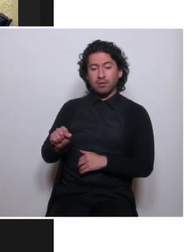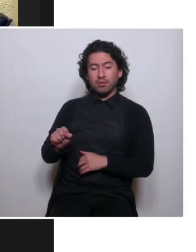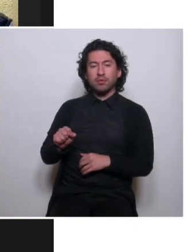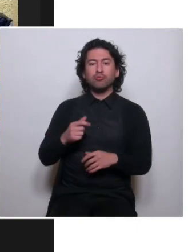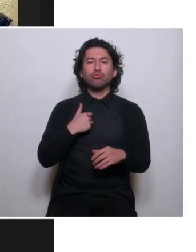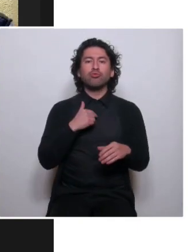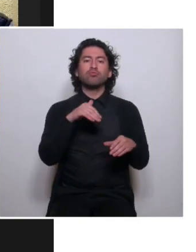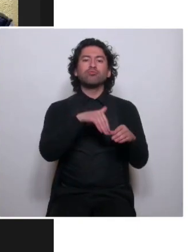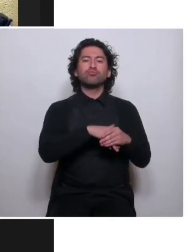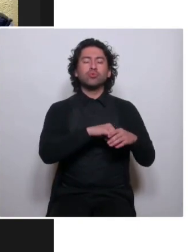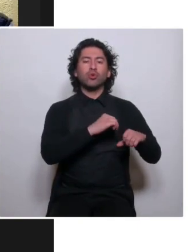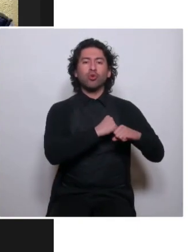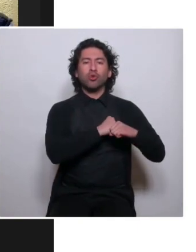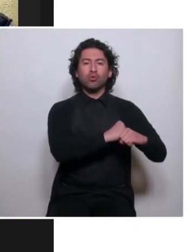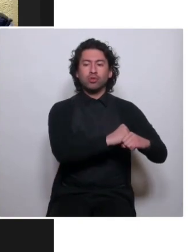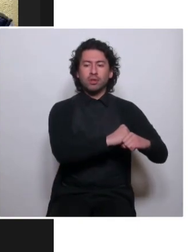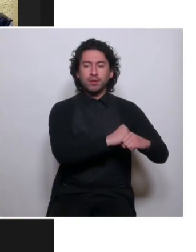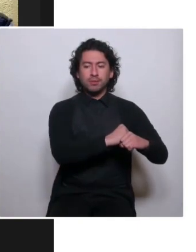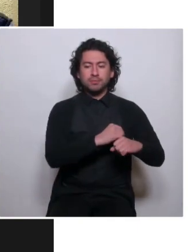Voto en contra, señor secretario.